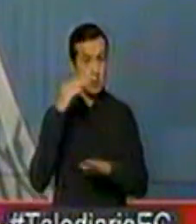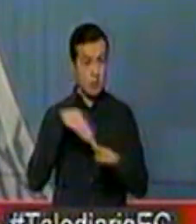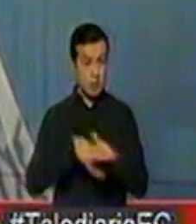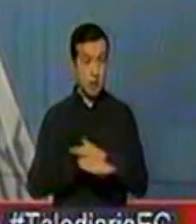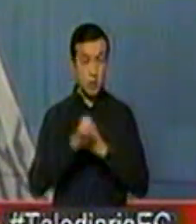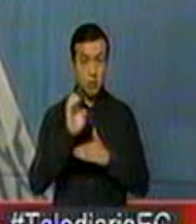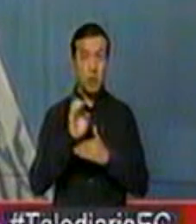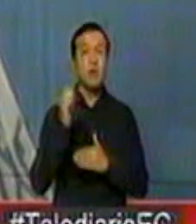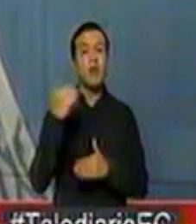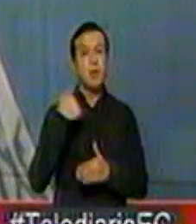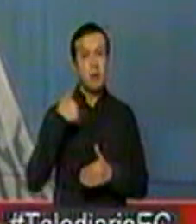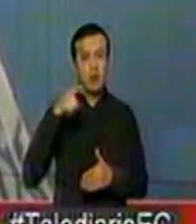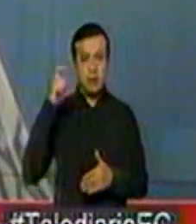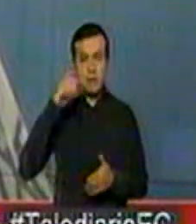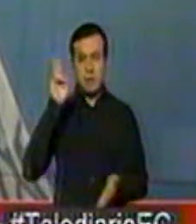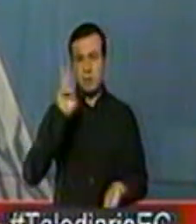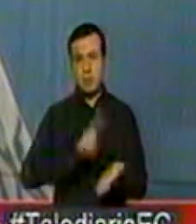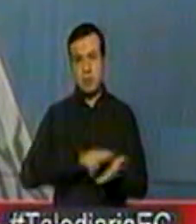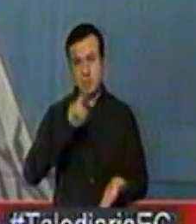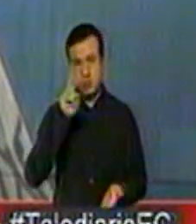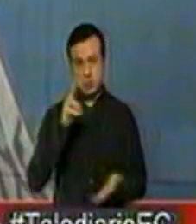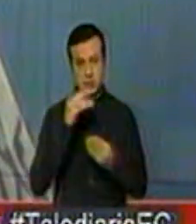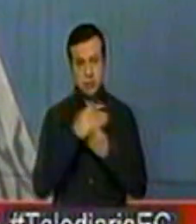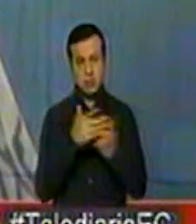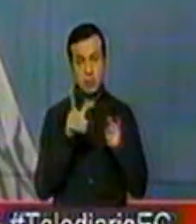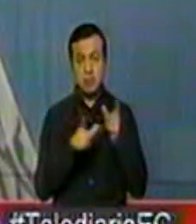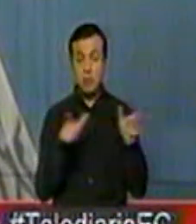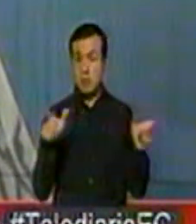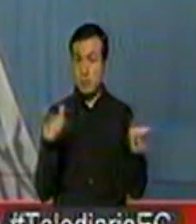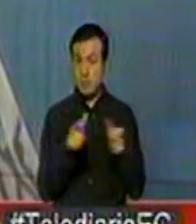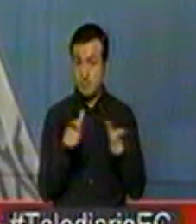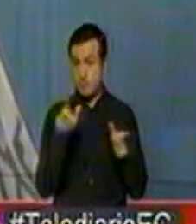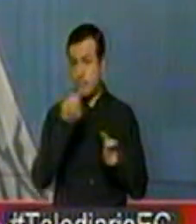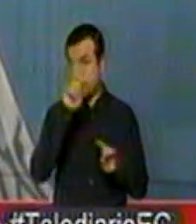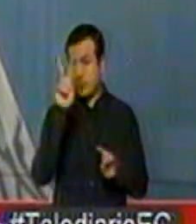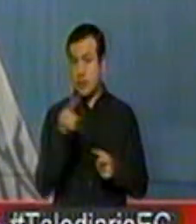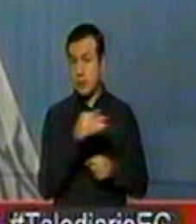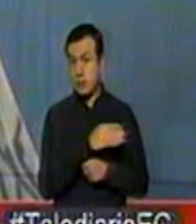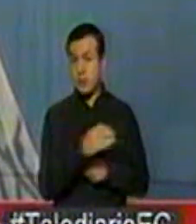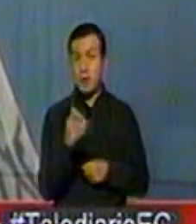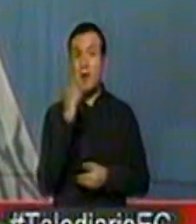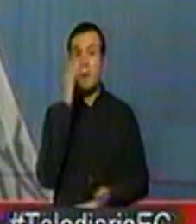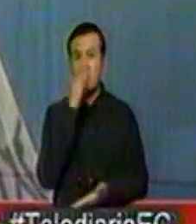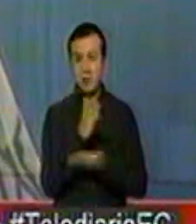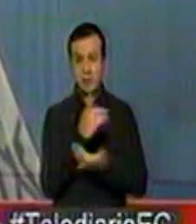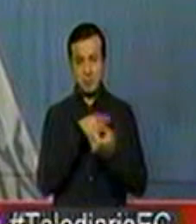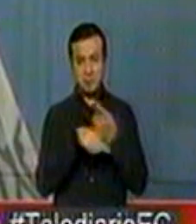país estas visas de carácter humanitario para los ciudadanos venezolanos.